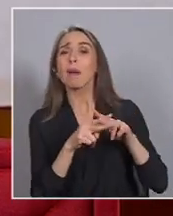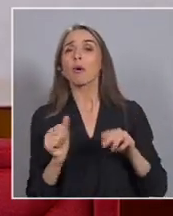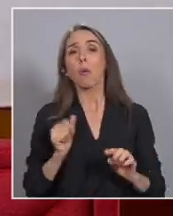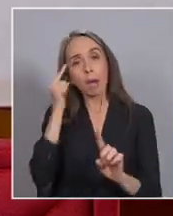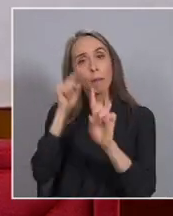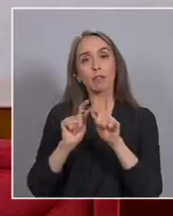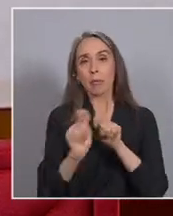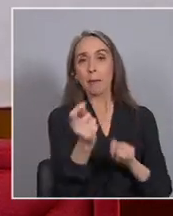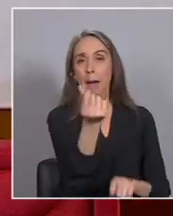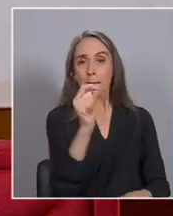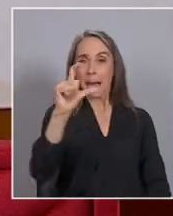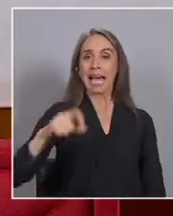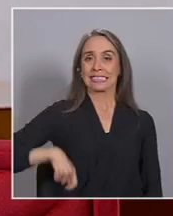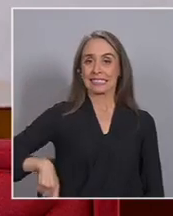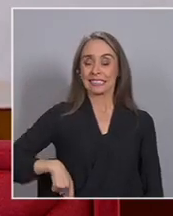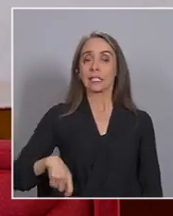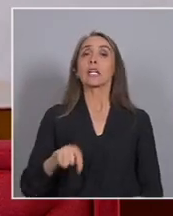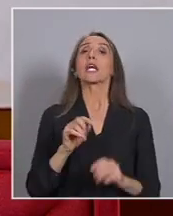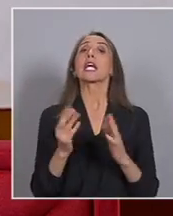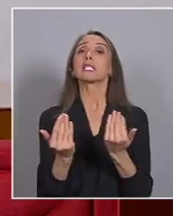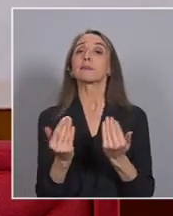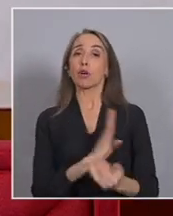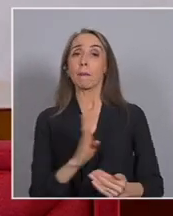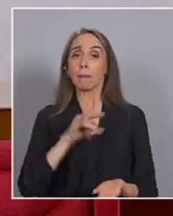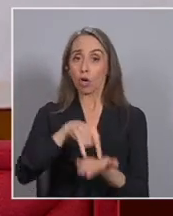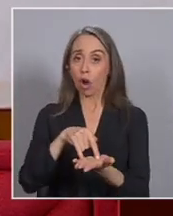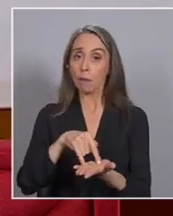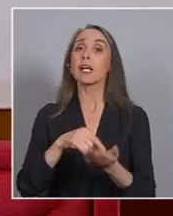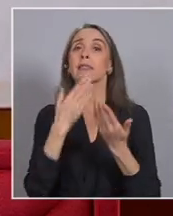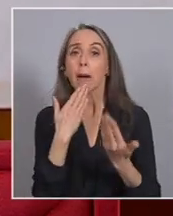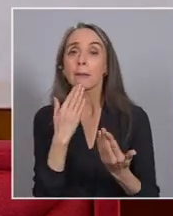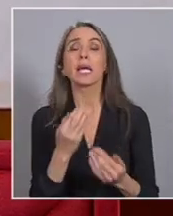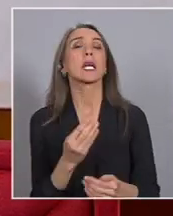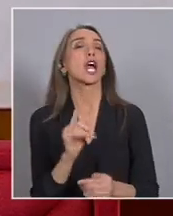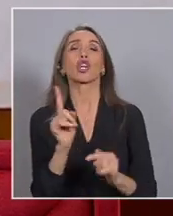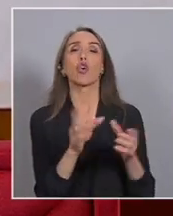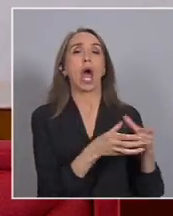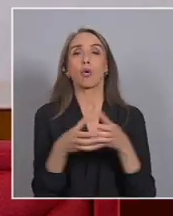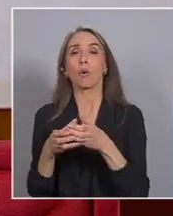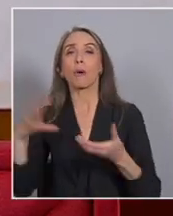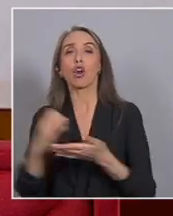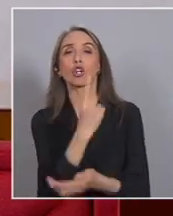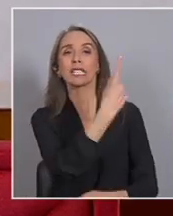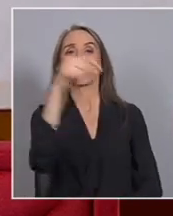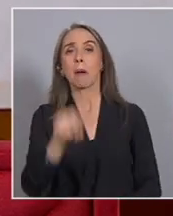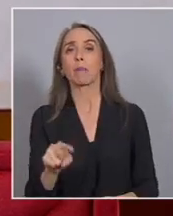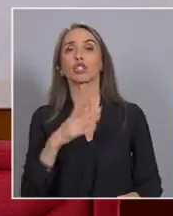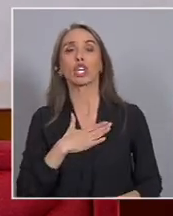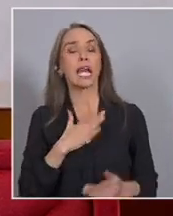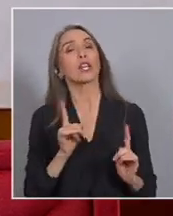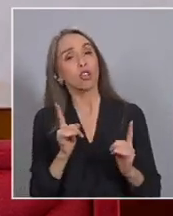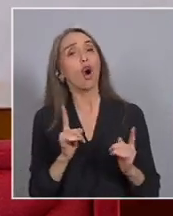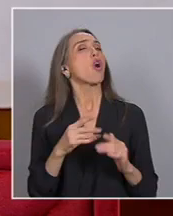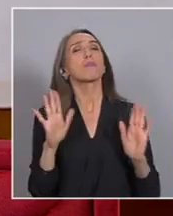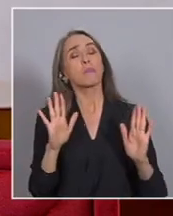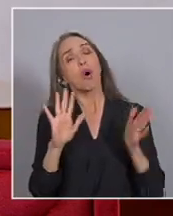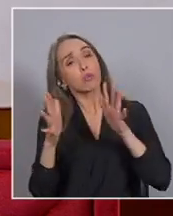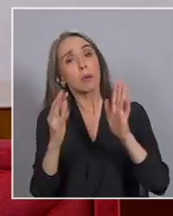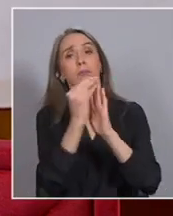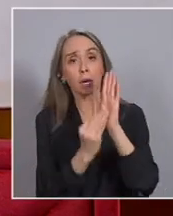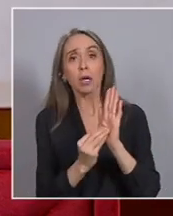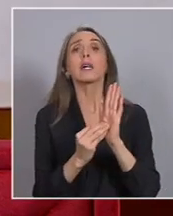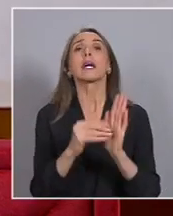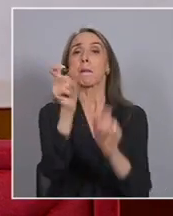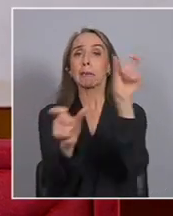y espero que este Congreso lo esté también. Nadie va a conseguir el 100% de lo que quiere. Lo importante es la gente, no nosotros. Nuestros compatriotas